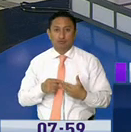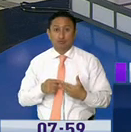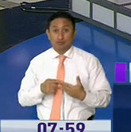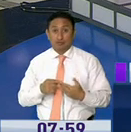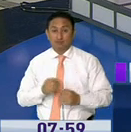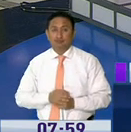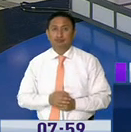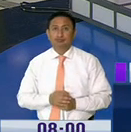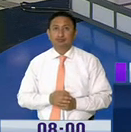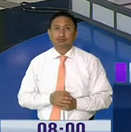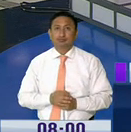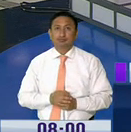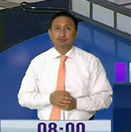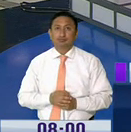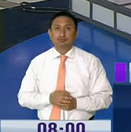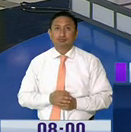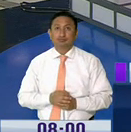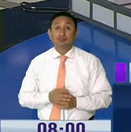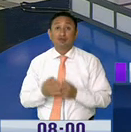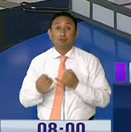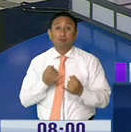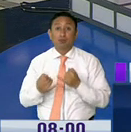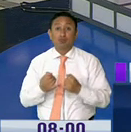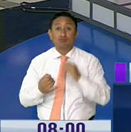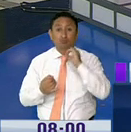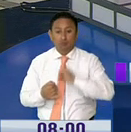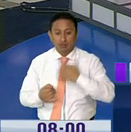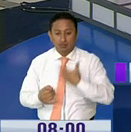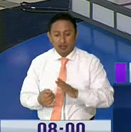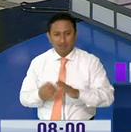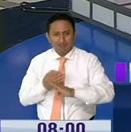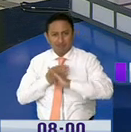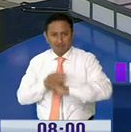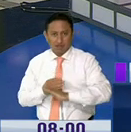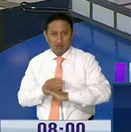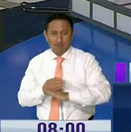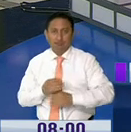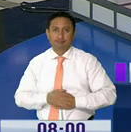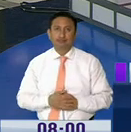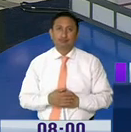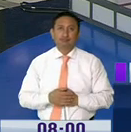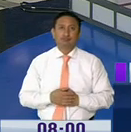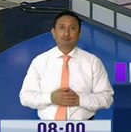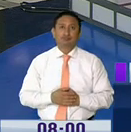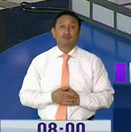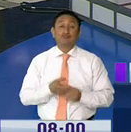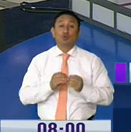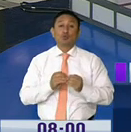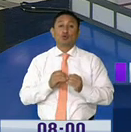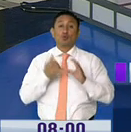que es este virus, o sea, tratar desde donde se puede luchar.